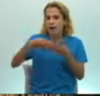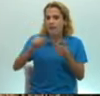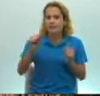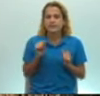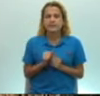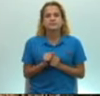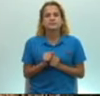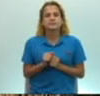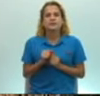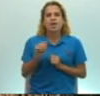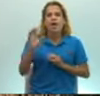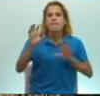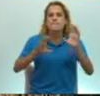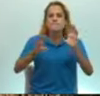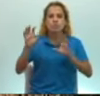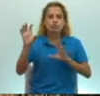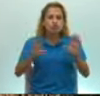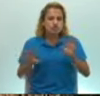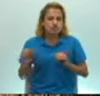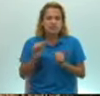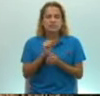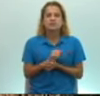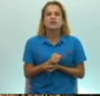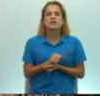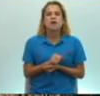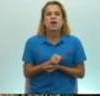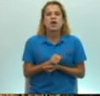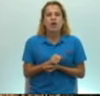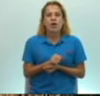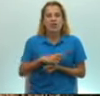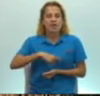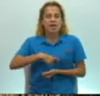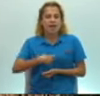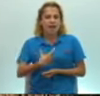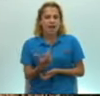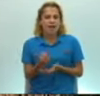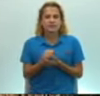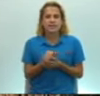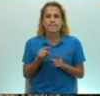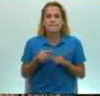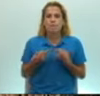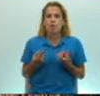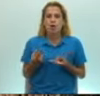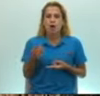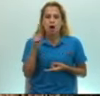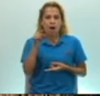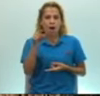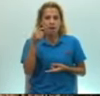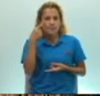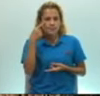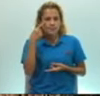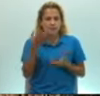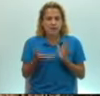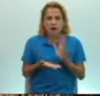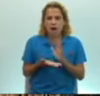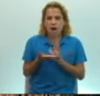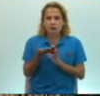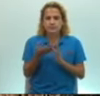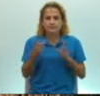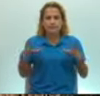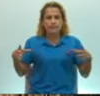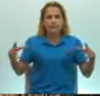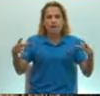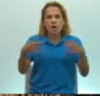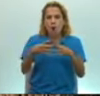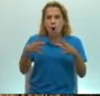que ustedes pudieran ir al Museo de Bellas Artes, a la Sala de Arte Grecolatino. Lo hablamos cuando Grecia, vuelvo ahora en Roma, porque hay también